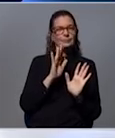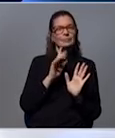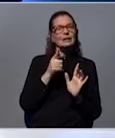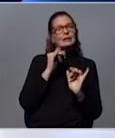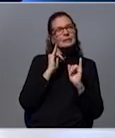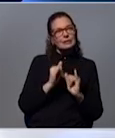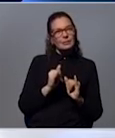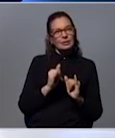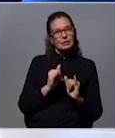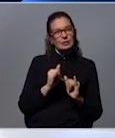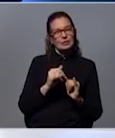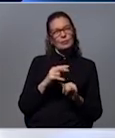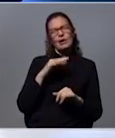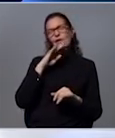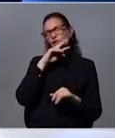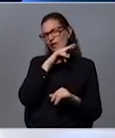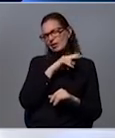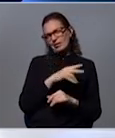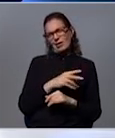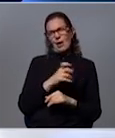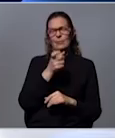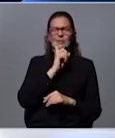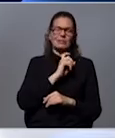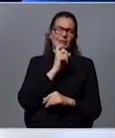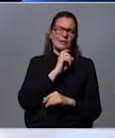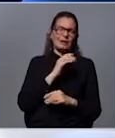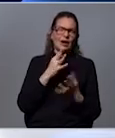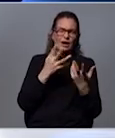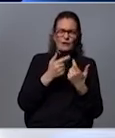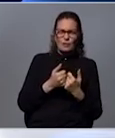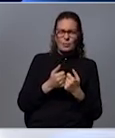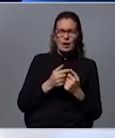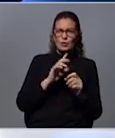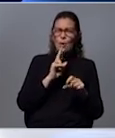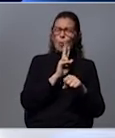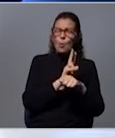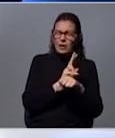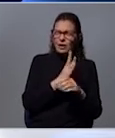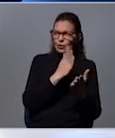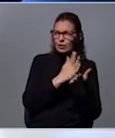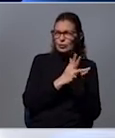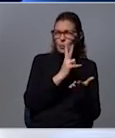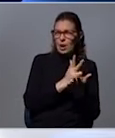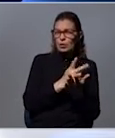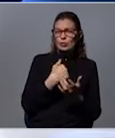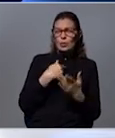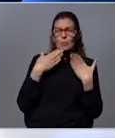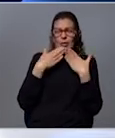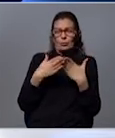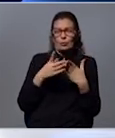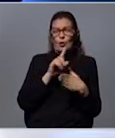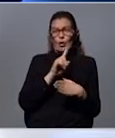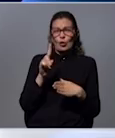y también es una enorme hipocresía sostiene que la reforma nuestra no protege los derechos humanos yo pregunto hay 11 mil